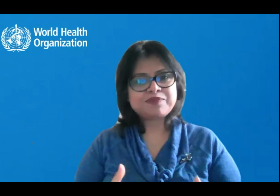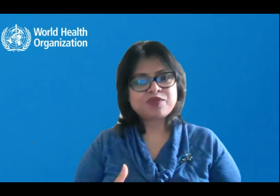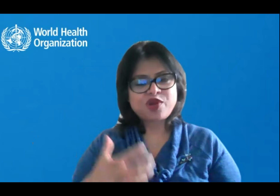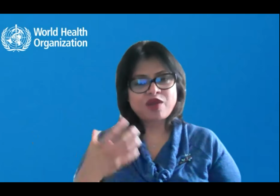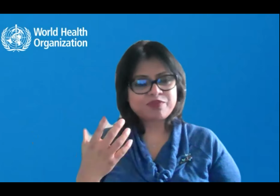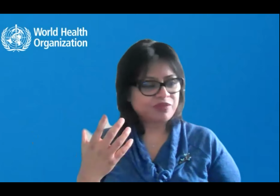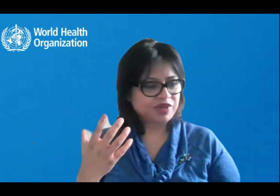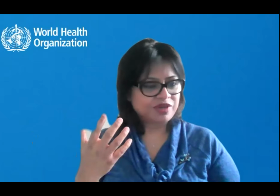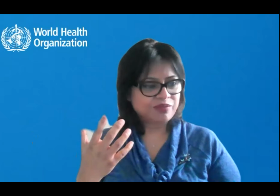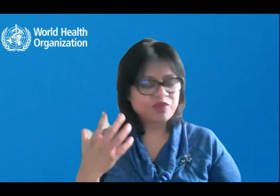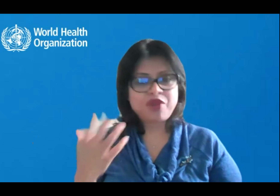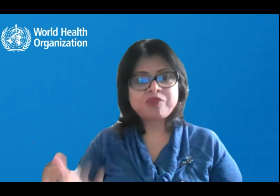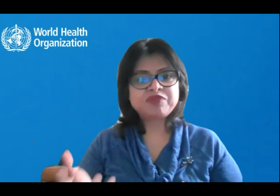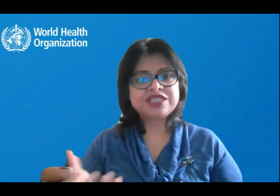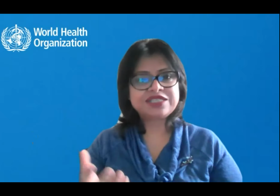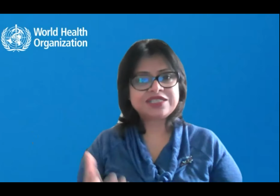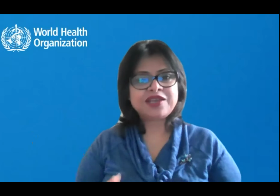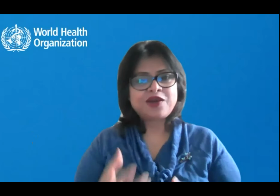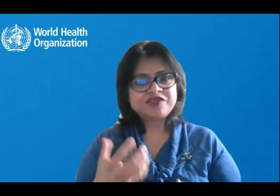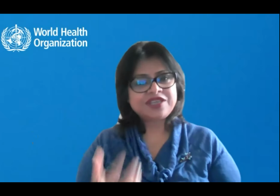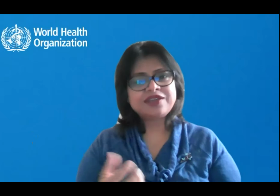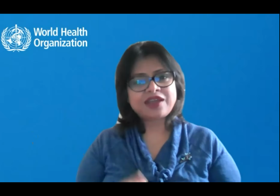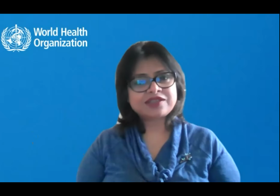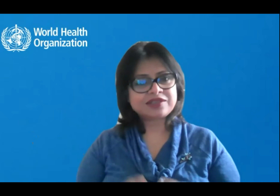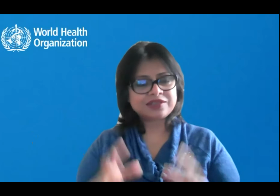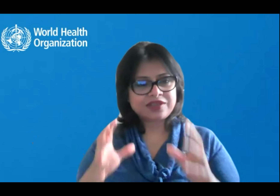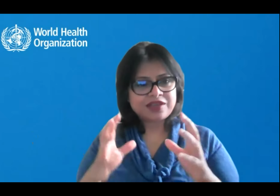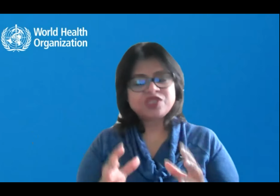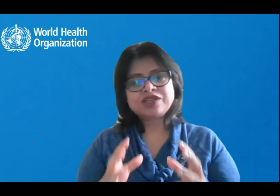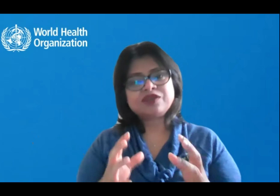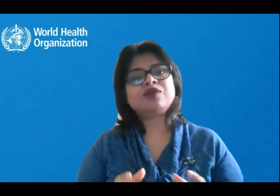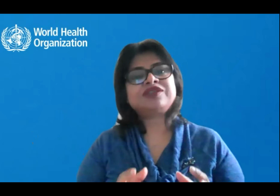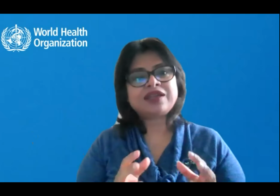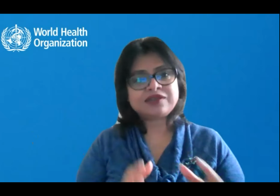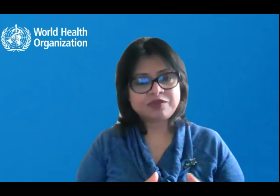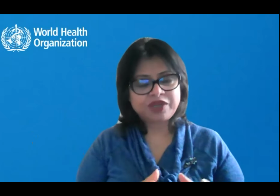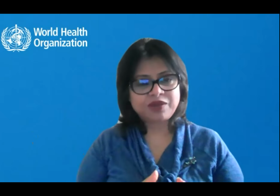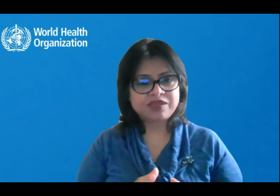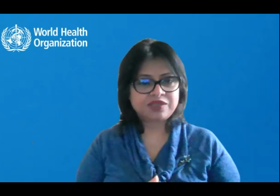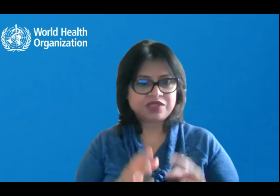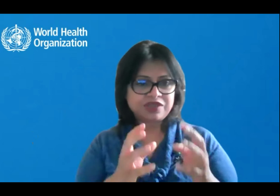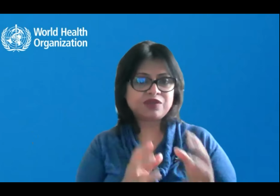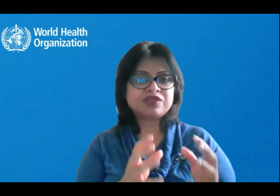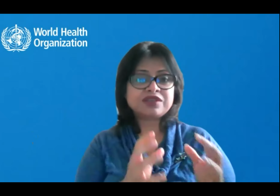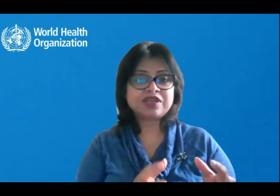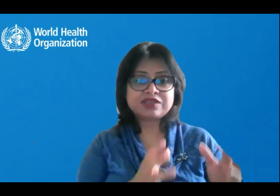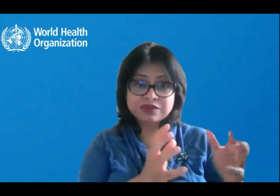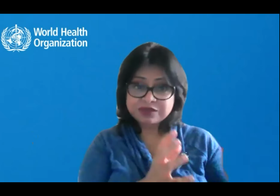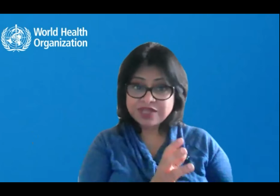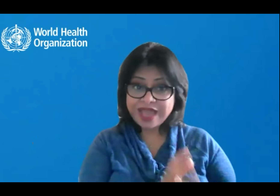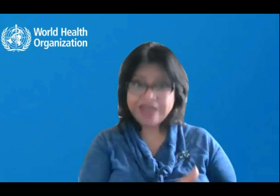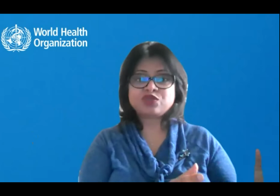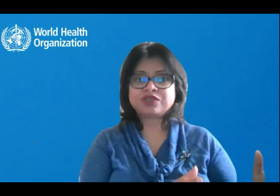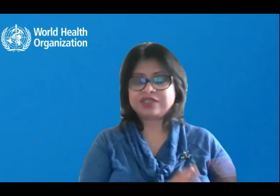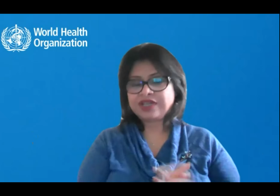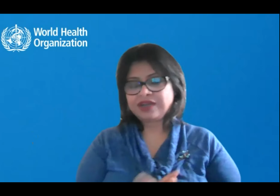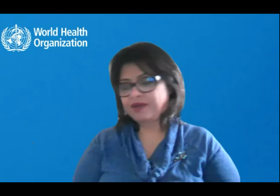no comparte esta información con las diferentes partes interesadas, hay una probabilidad de tomar acciones que no van a